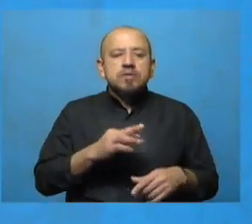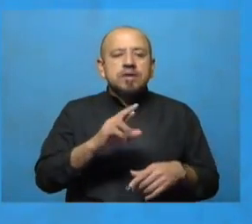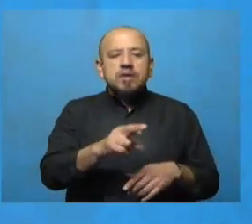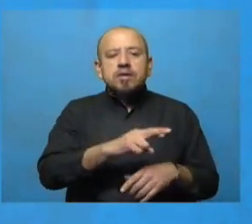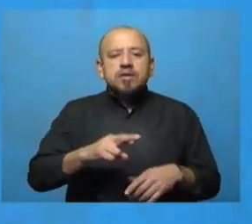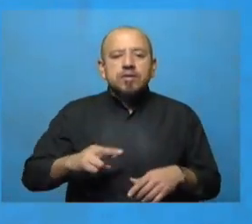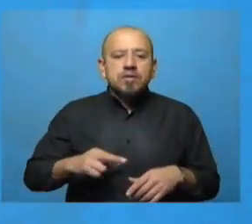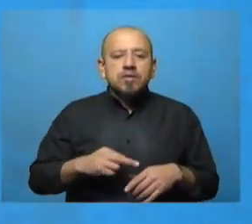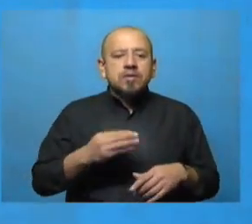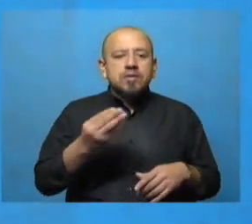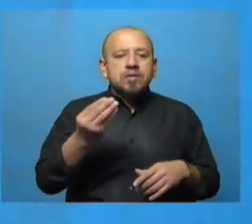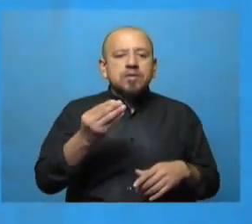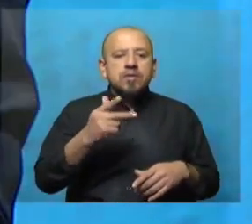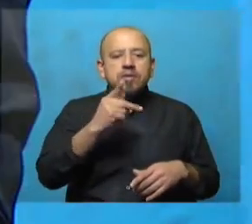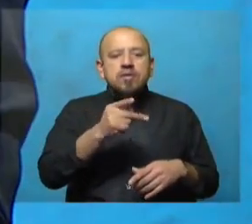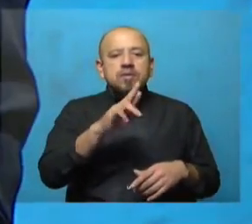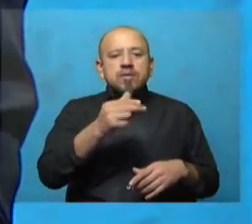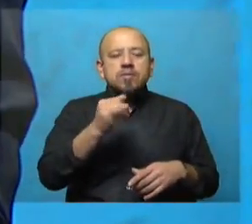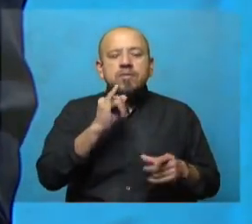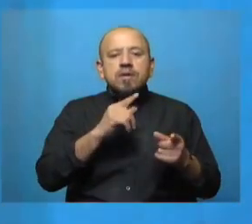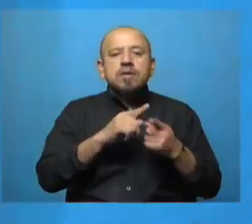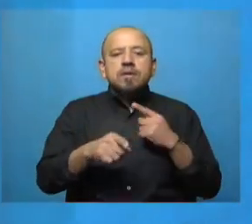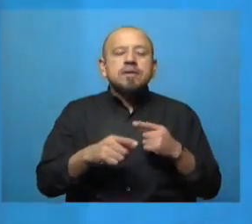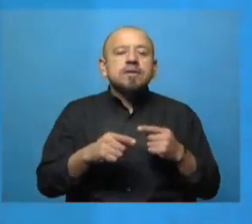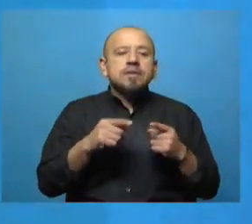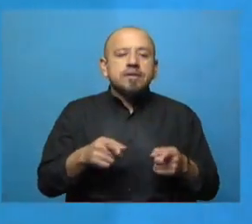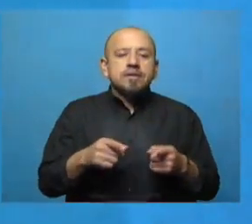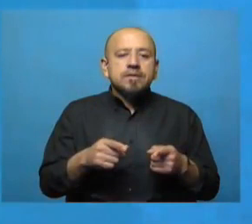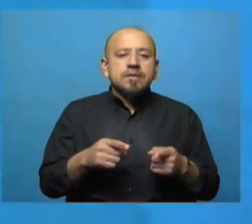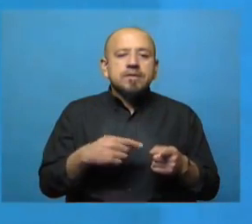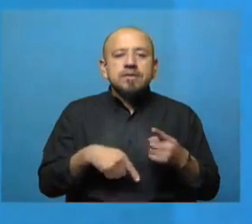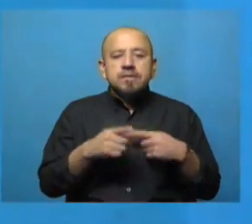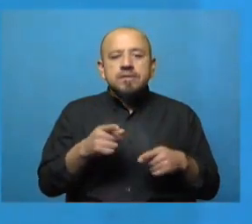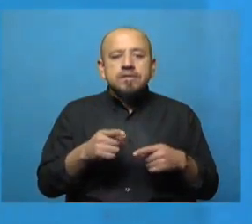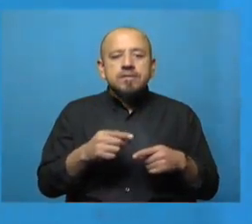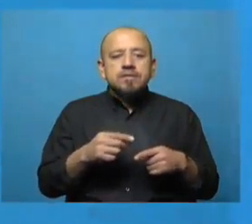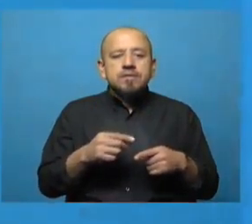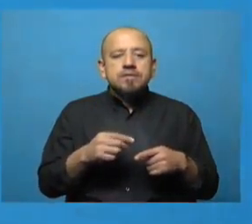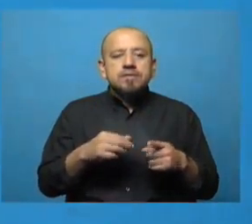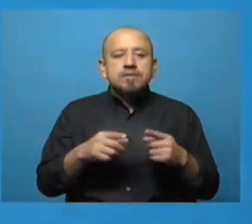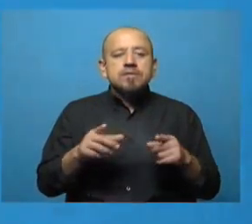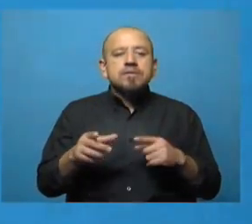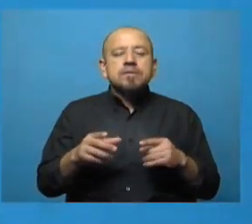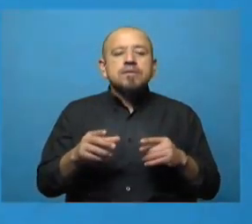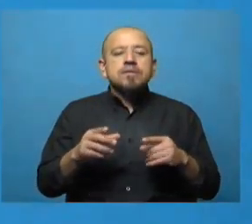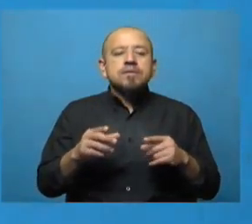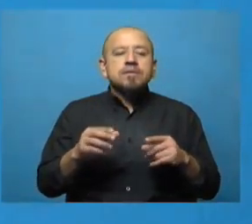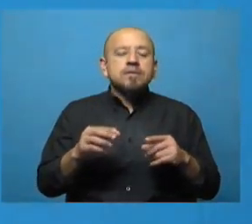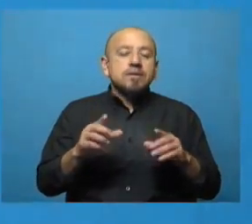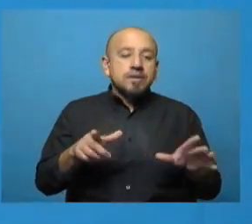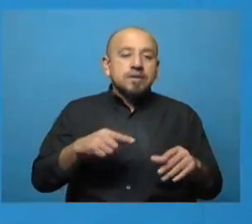Exacto Bueno ese disco 78 no iba rápido